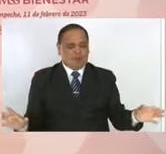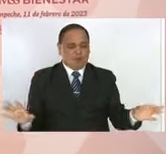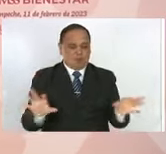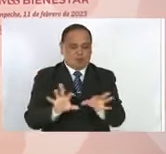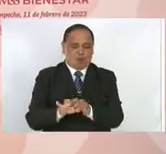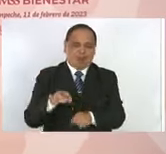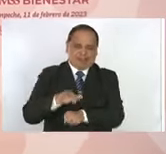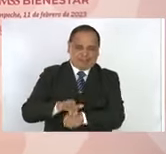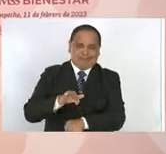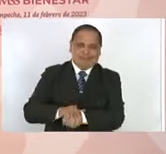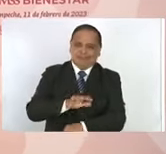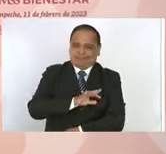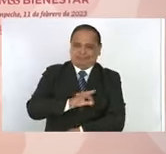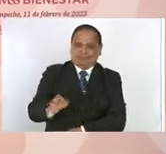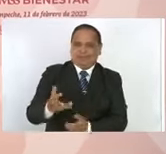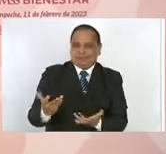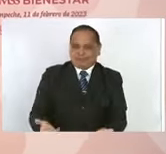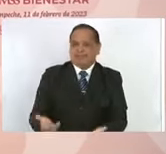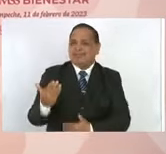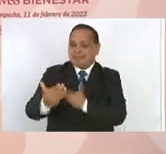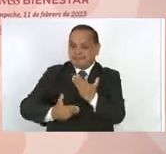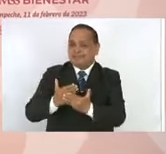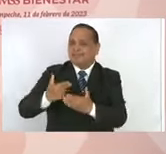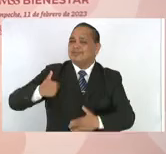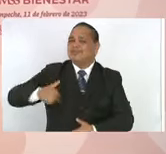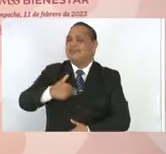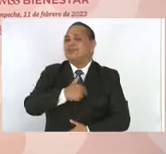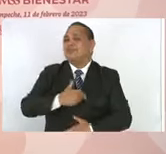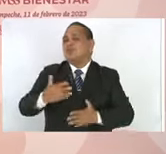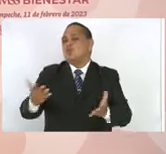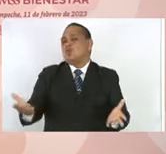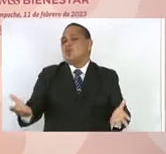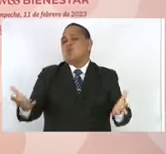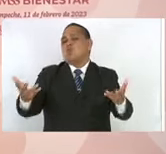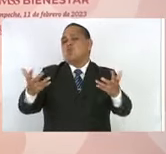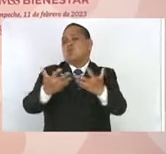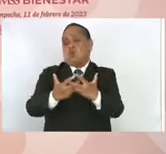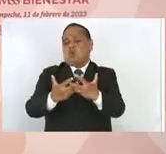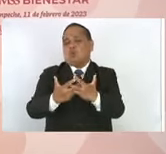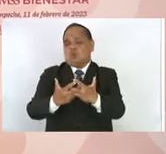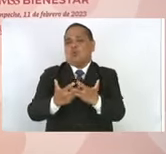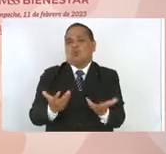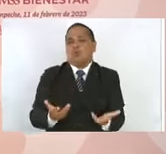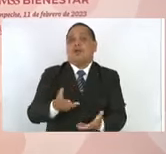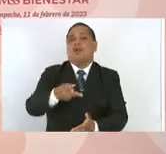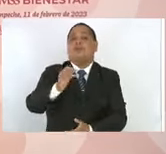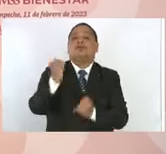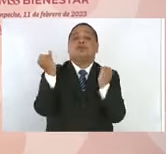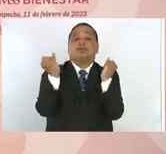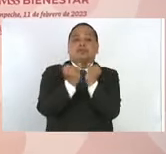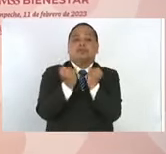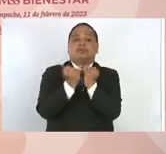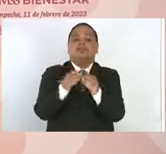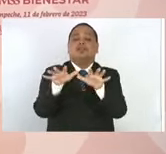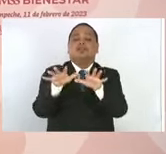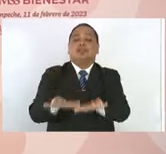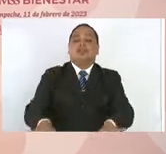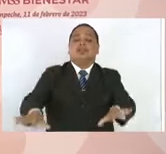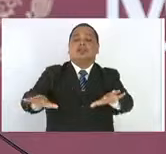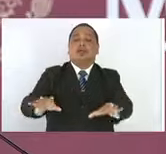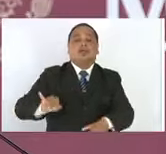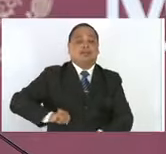y gobiernos para continuar afianzando los vínculos bilaterales y la cooperación en áreas de interés